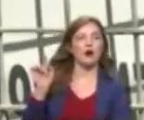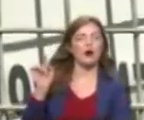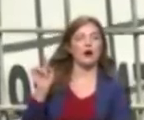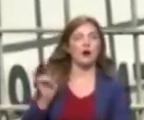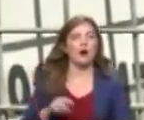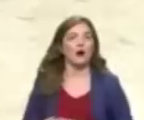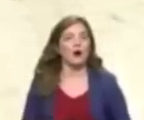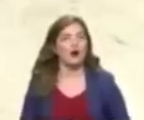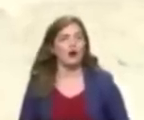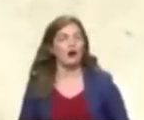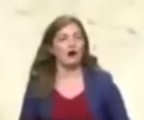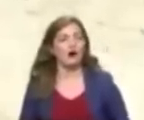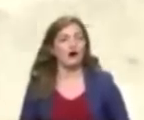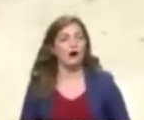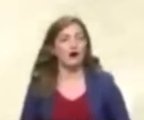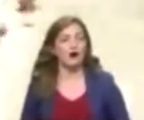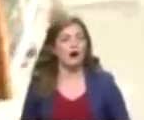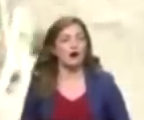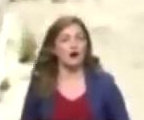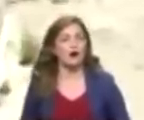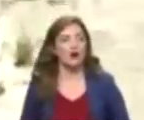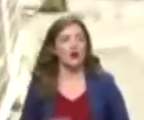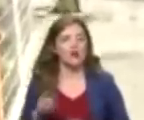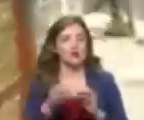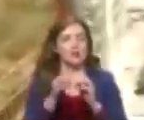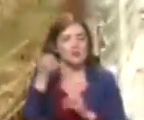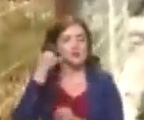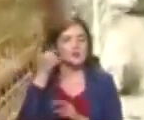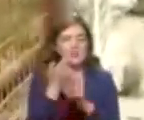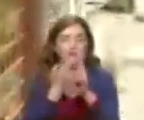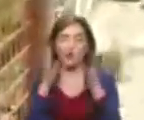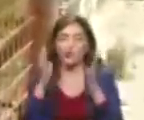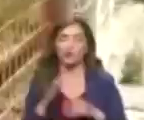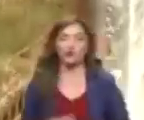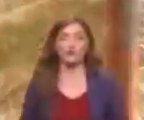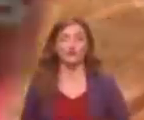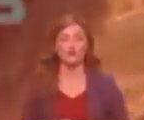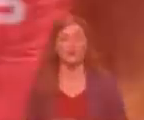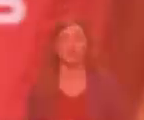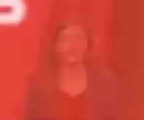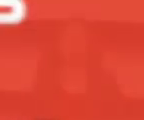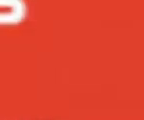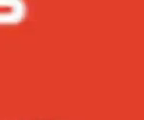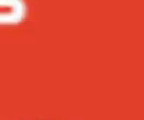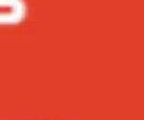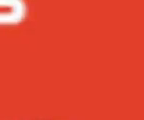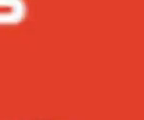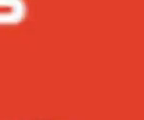también llamamos, pero no tuvimos respuesta. Helen Quiñones, 24 horas.